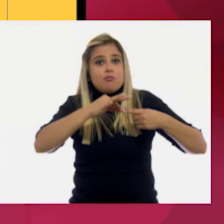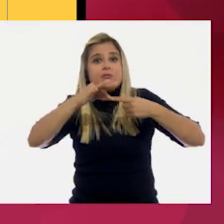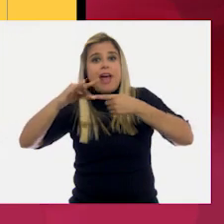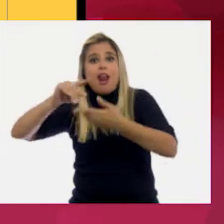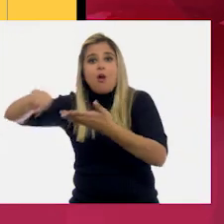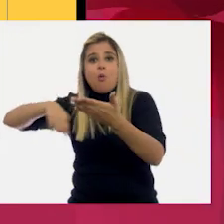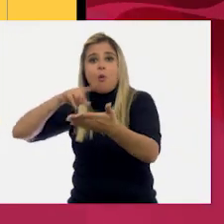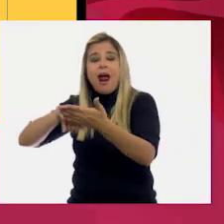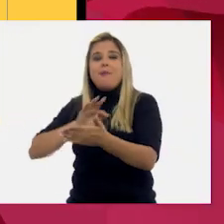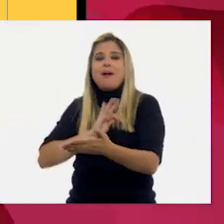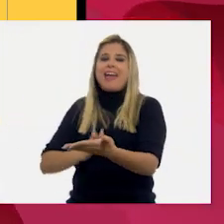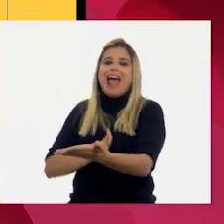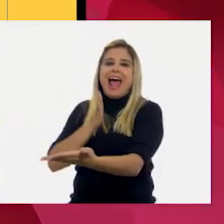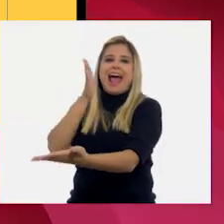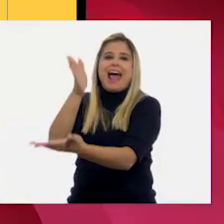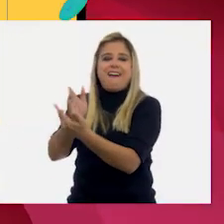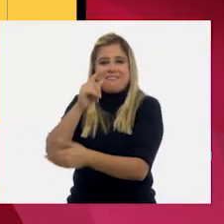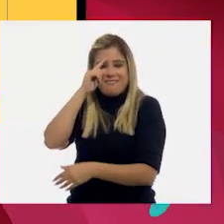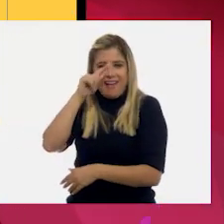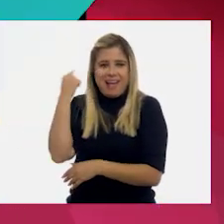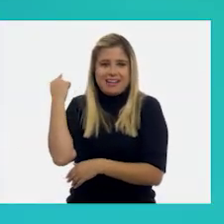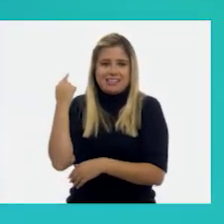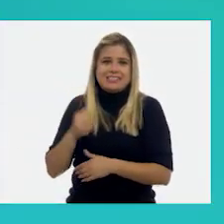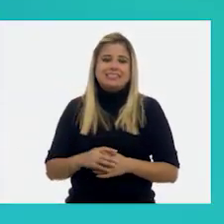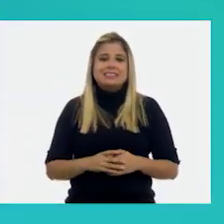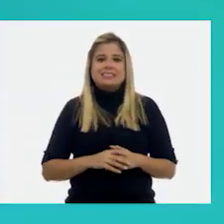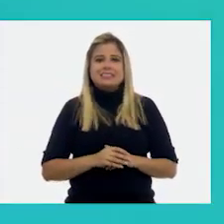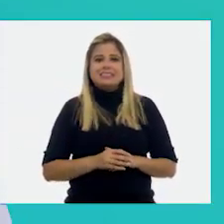poder llegar a él con facilidad.